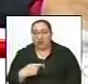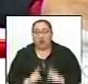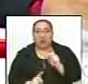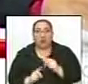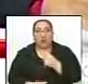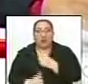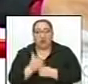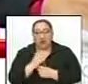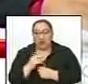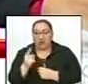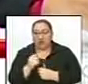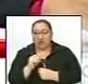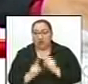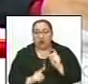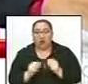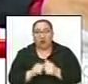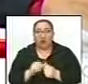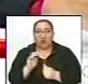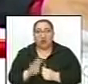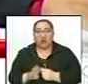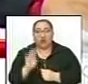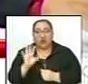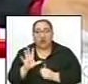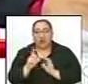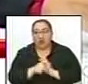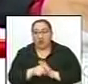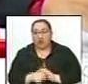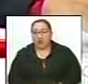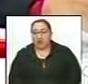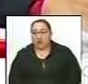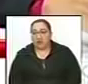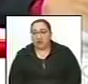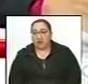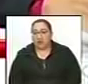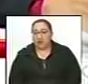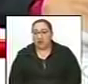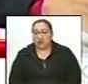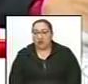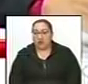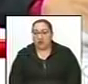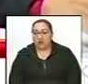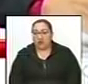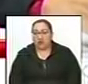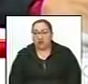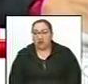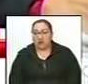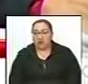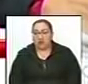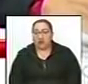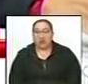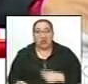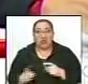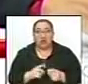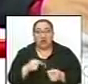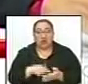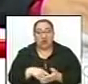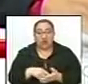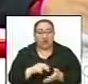mañana. Son 11 de la mañana con 45 minutos, donde ha quedado acreditado que el debate ha